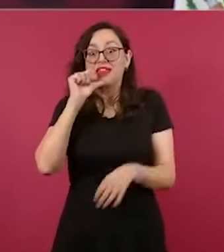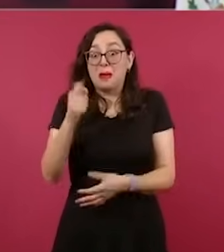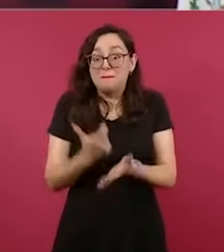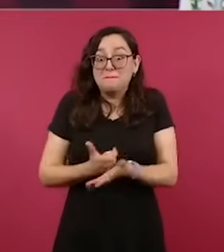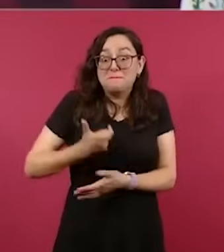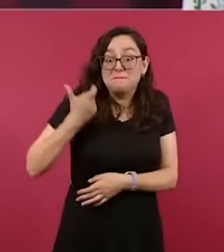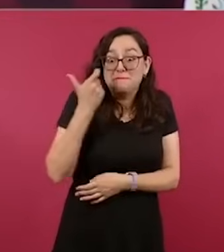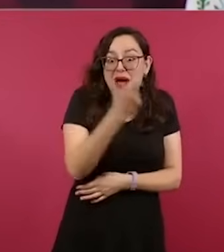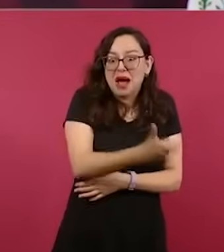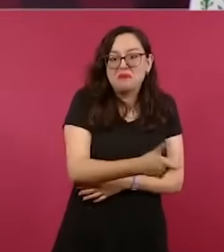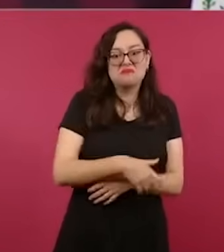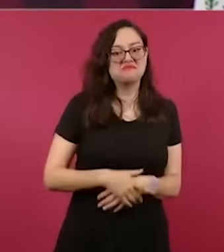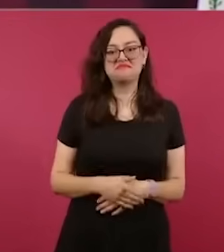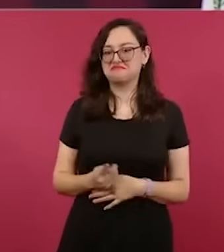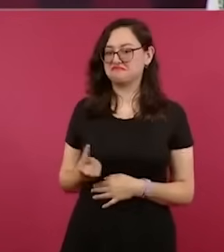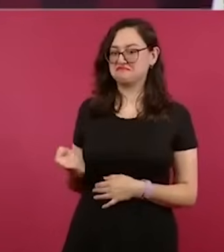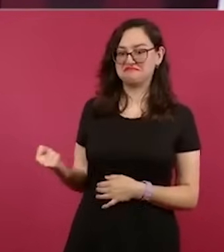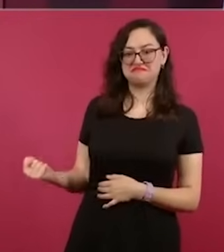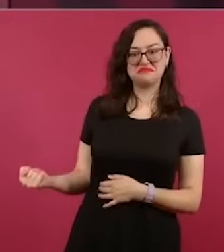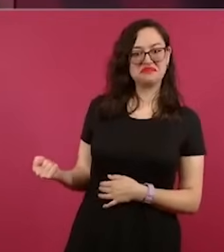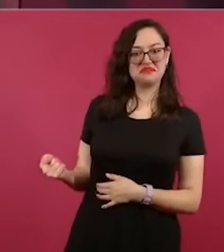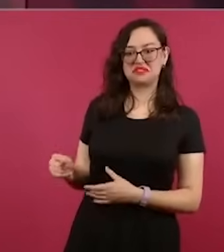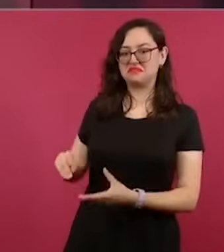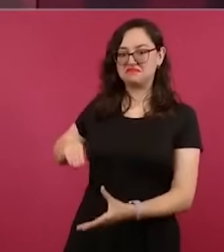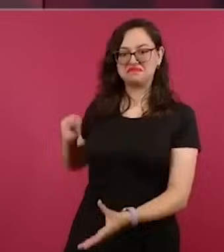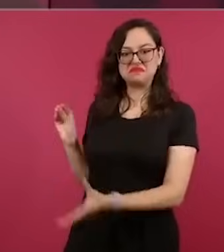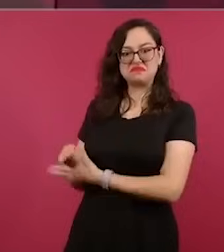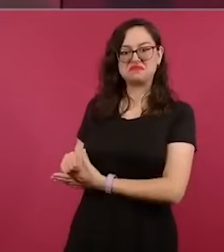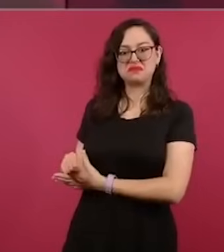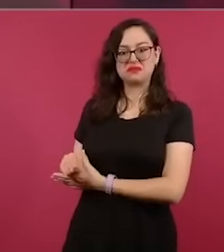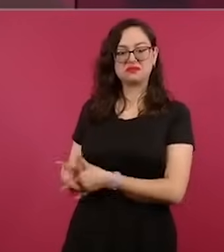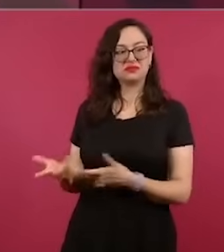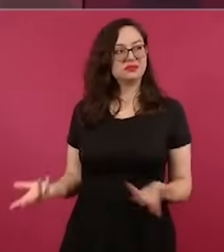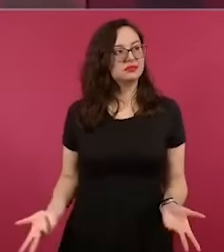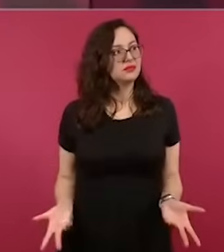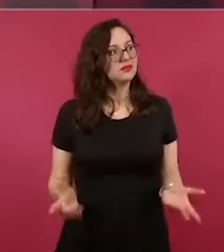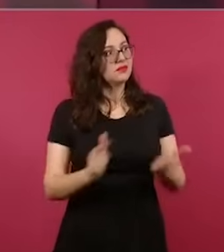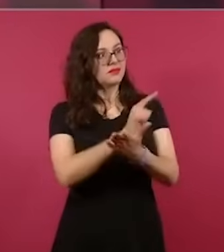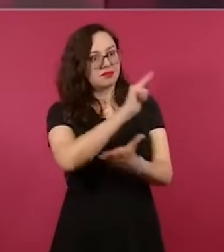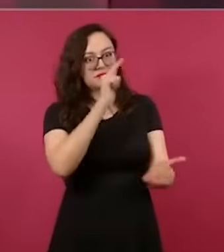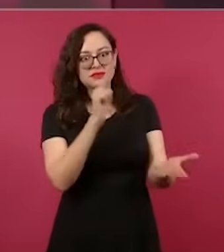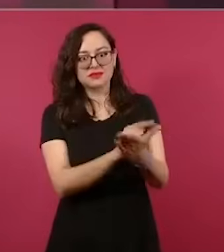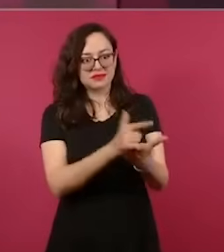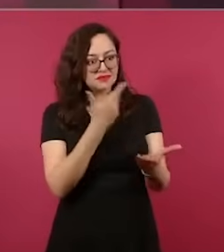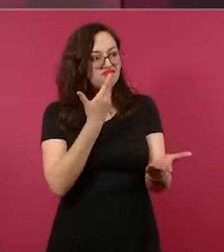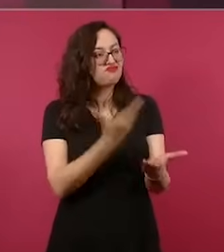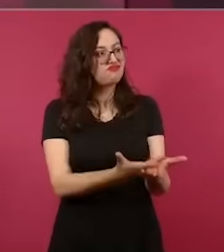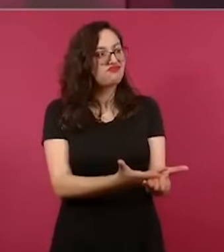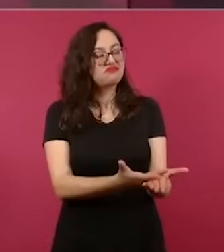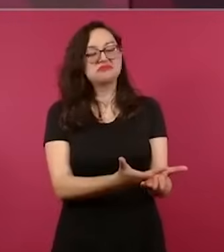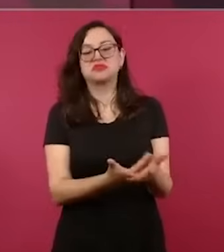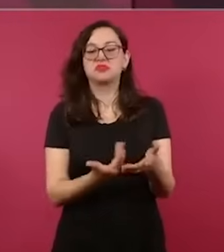y no solo del gobierno, sino violando la ley,